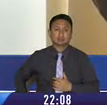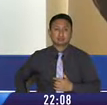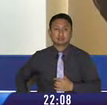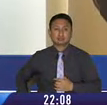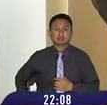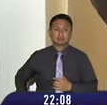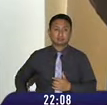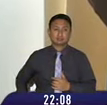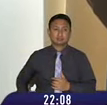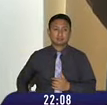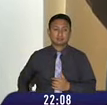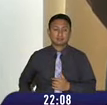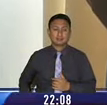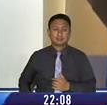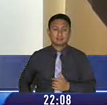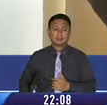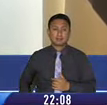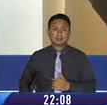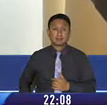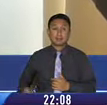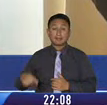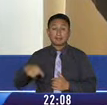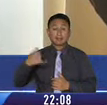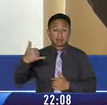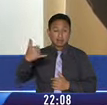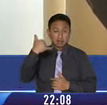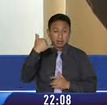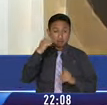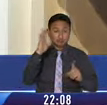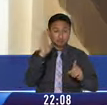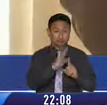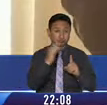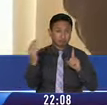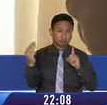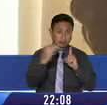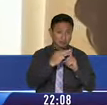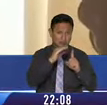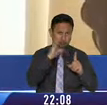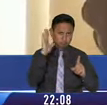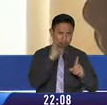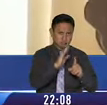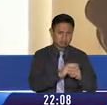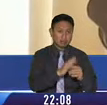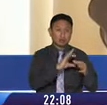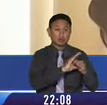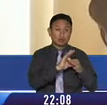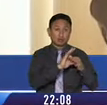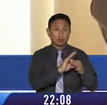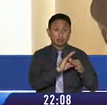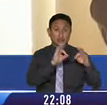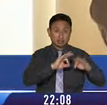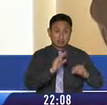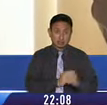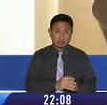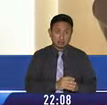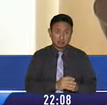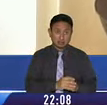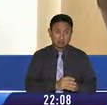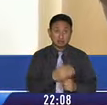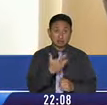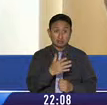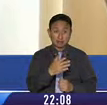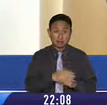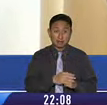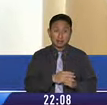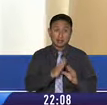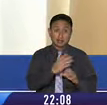Nos intimidan a través de llamadas telefónicas, a través de mensajes. Algunos compañeros ya han dado dinero